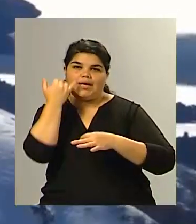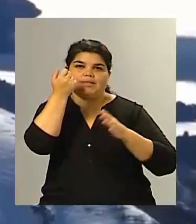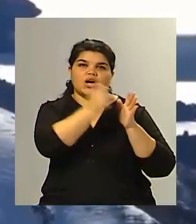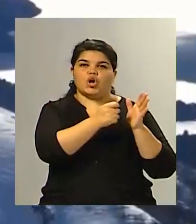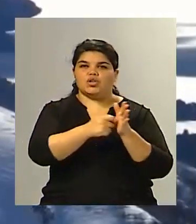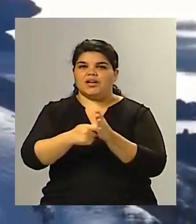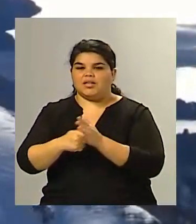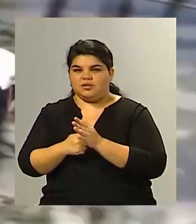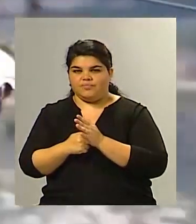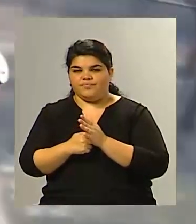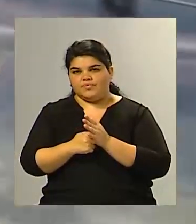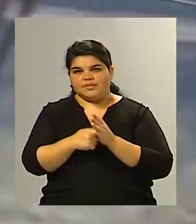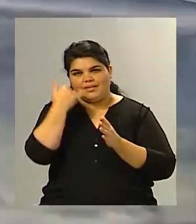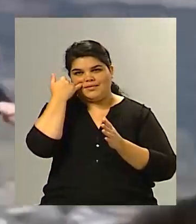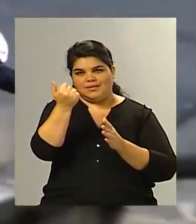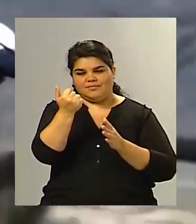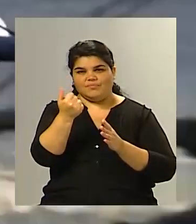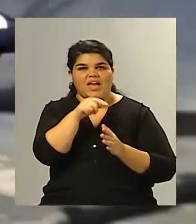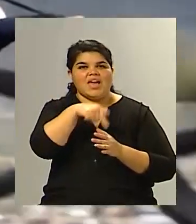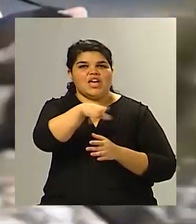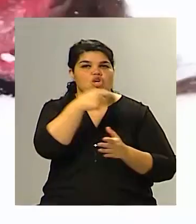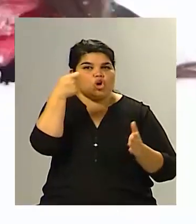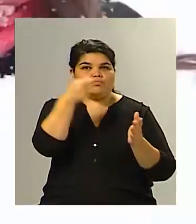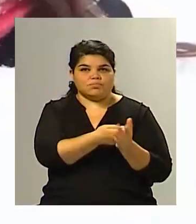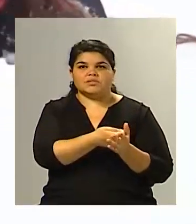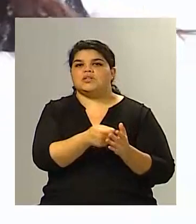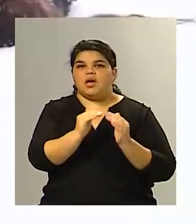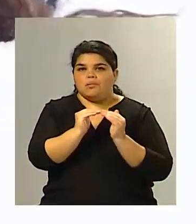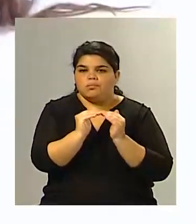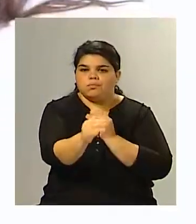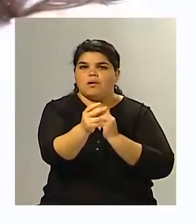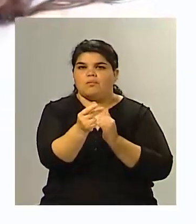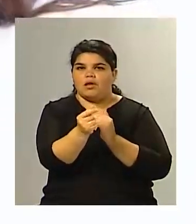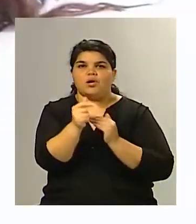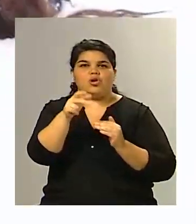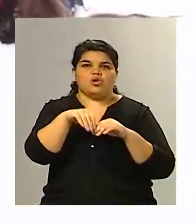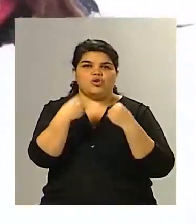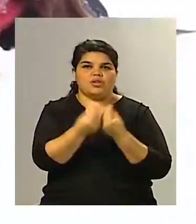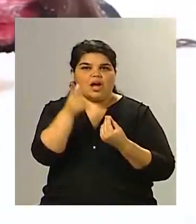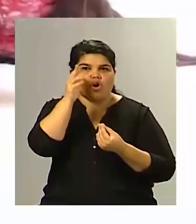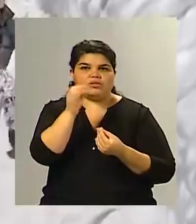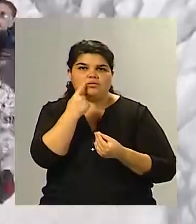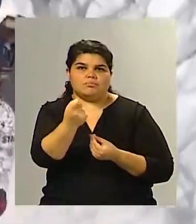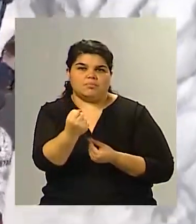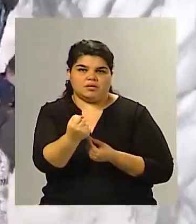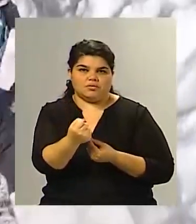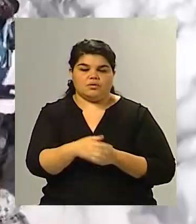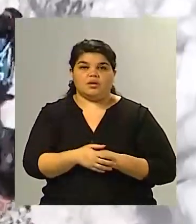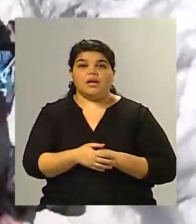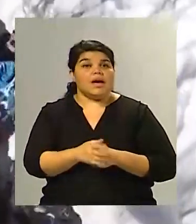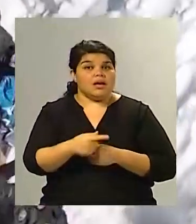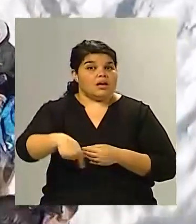23. Sí. Pero bueno, ya lo que pagaron fue alrededor de 80.000 pesos. Y si ya vamos a lo que está pagando esa